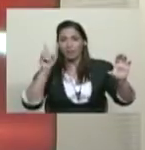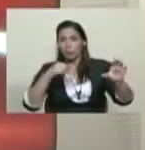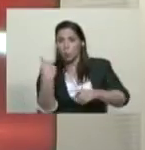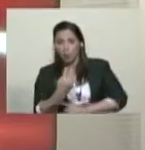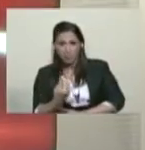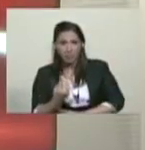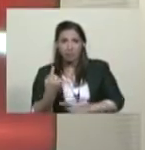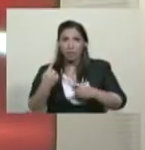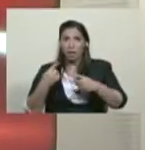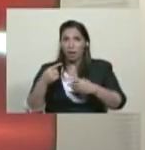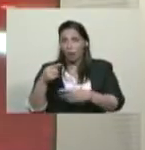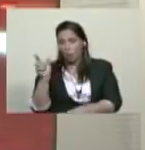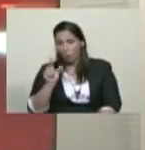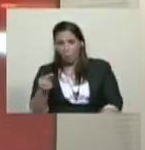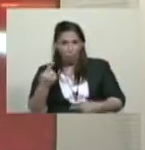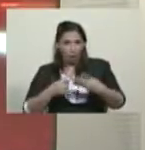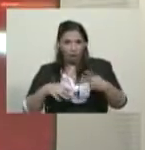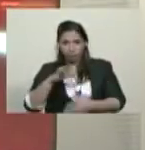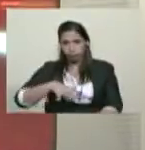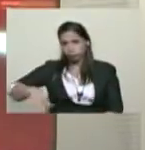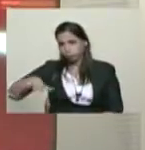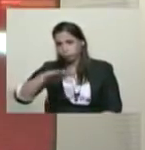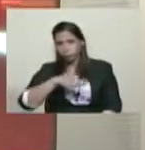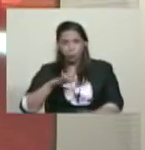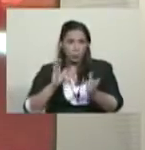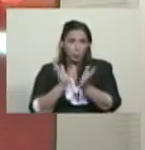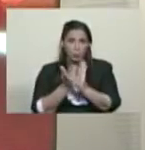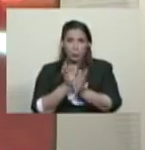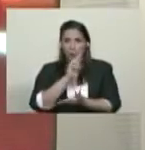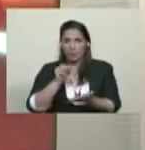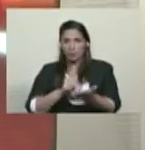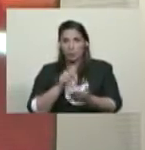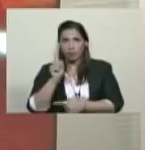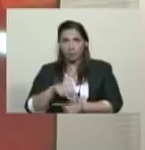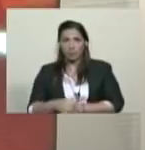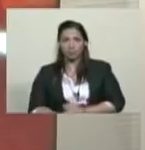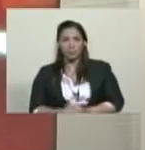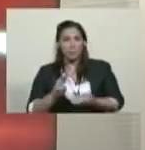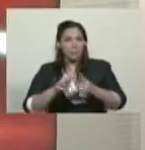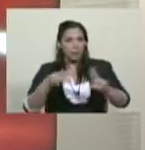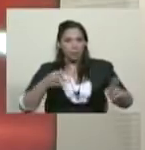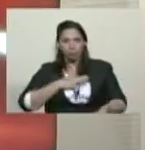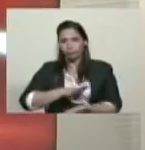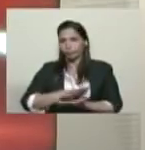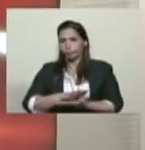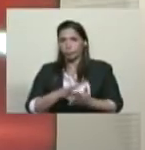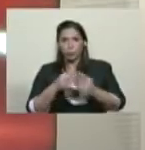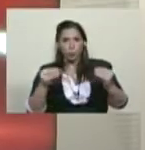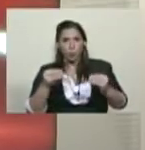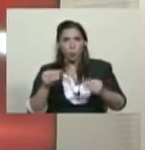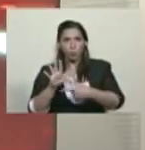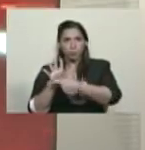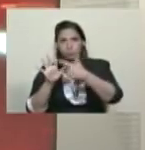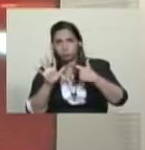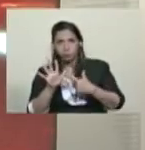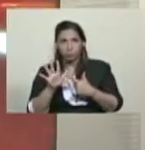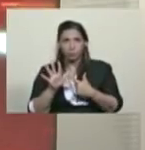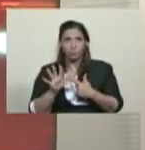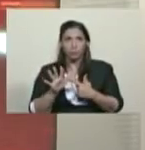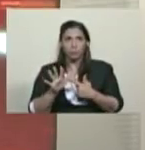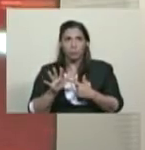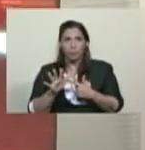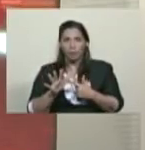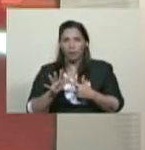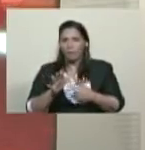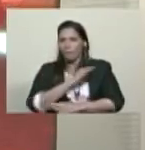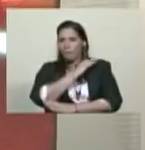del Orinoco, sino en toda la geografía nacional, y de igual manera el talante pacifista que tienen cada uno de los cinco componentes de la gloriosa Fuerza Armada